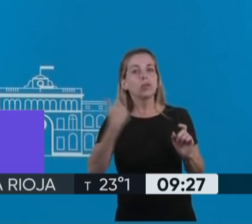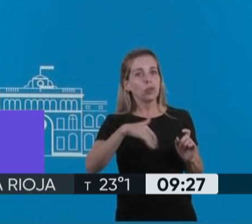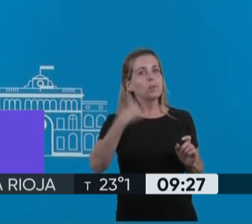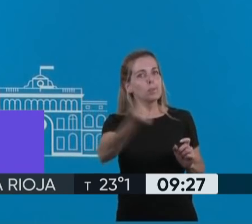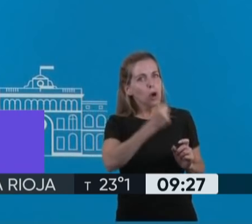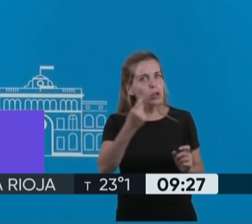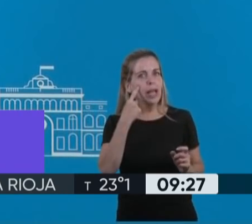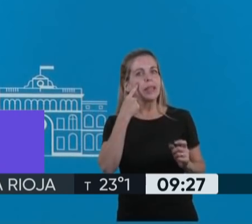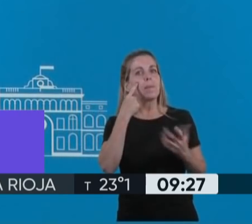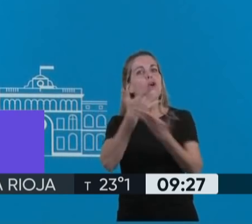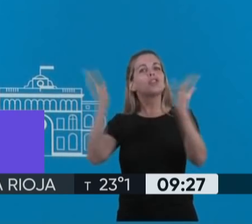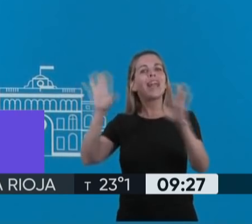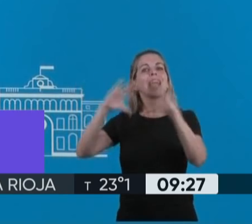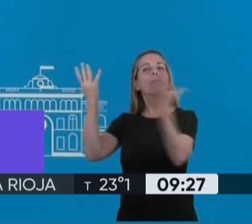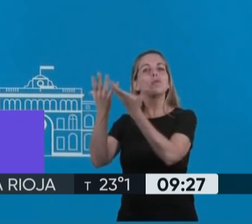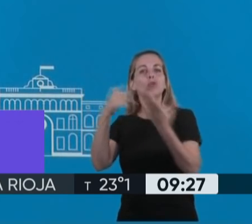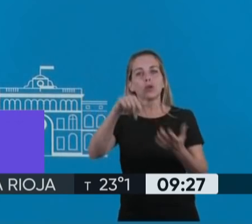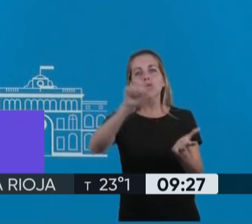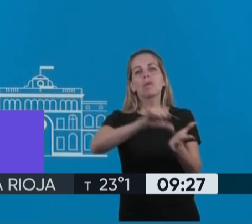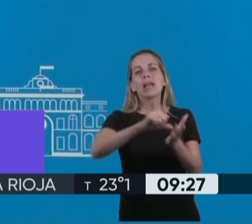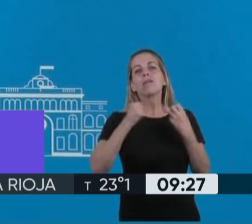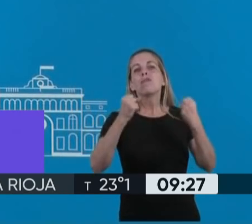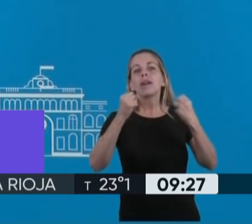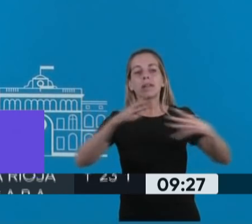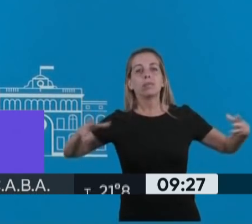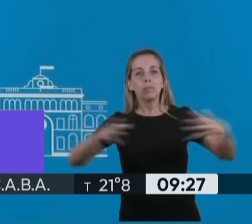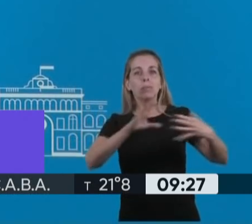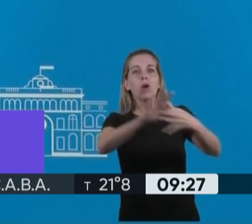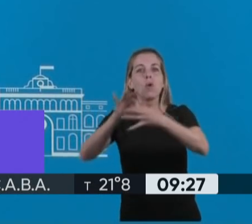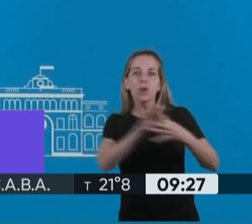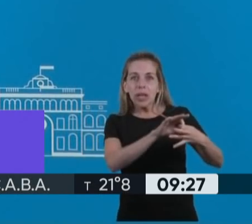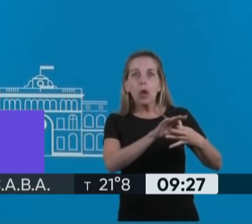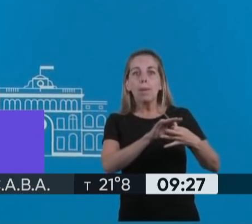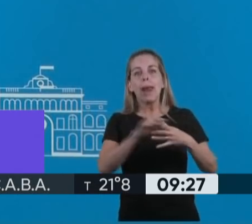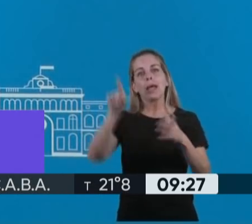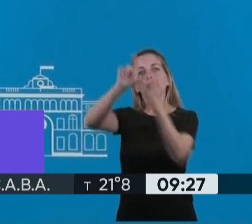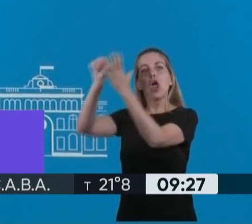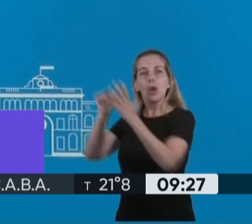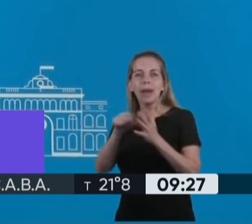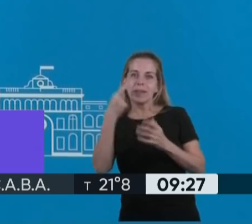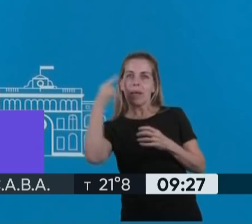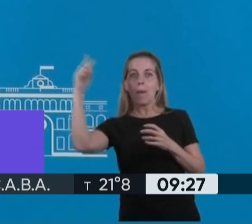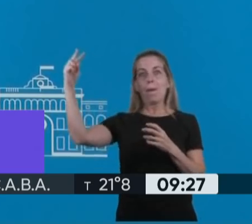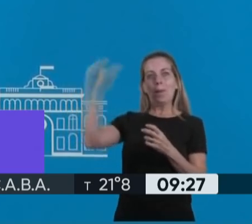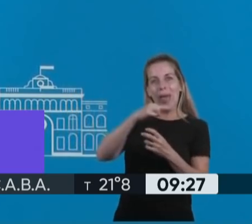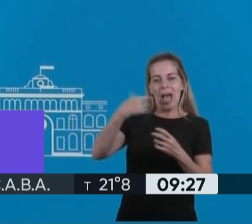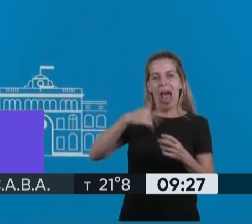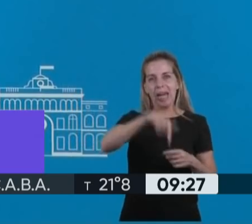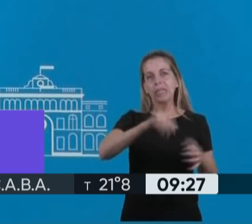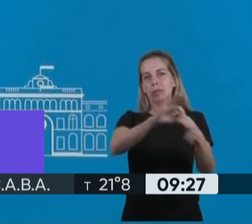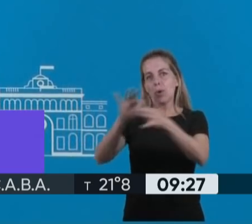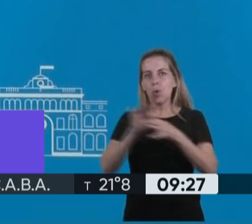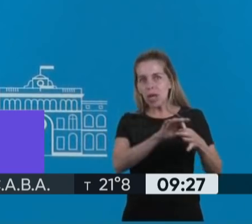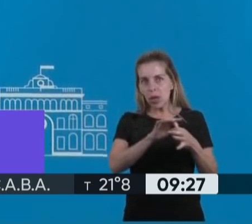postura firme, clara y contundente para que el concierto de las naciones que tienen que participar en esta decisión puedan acompañarnos en